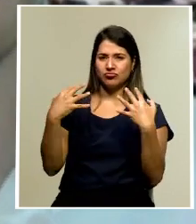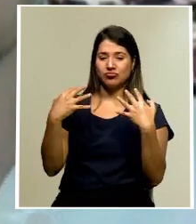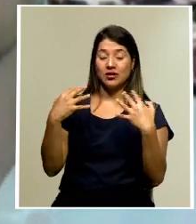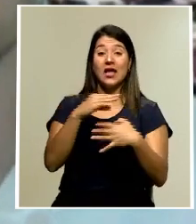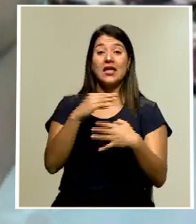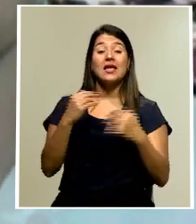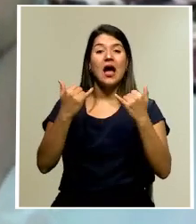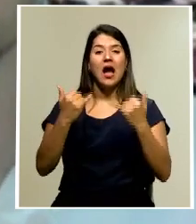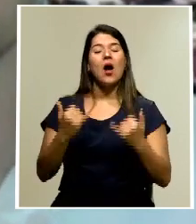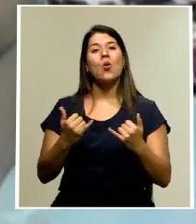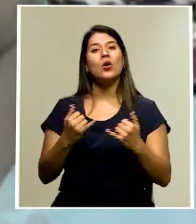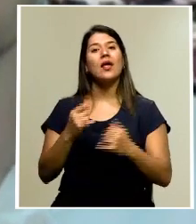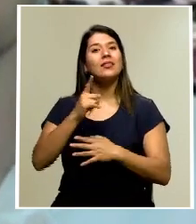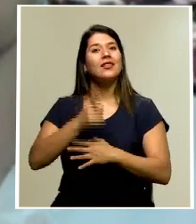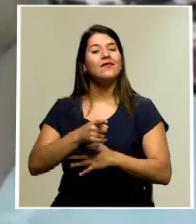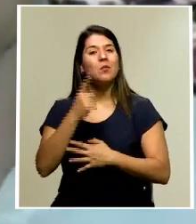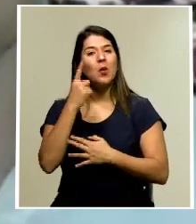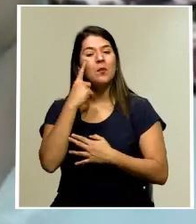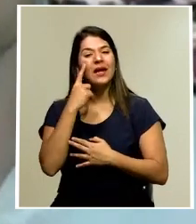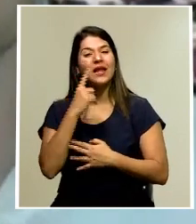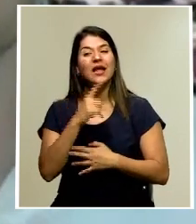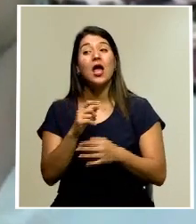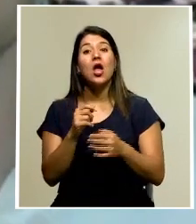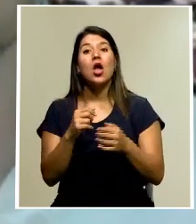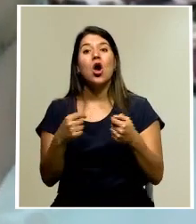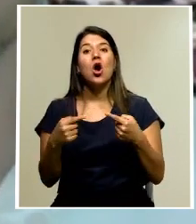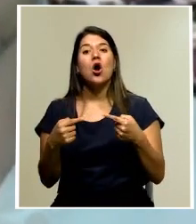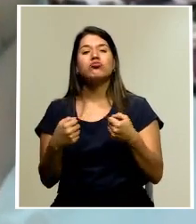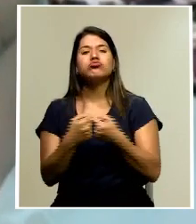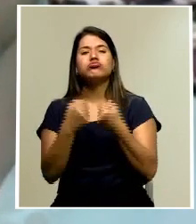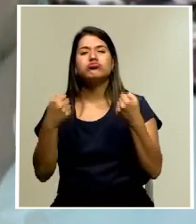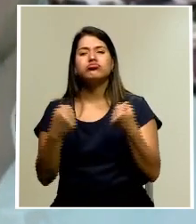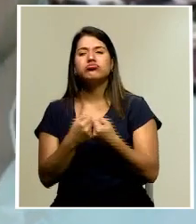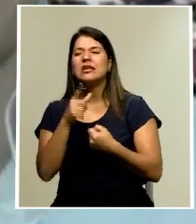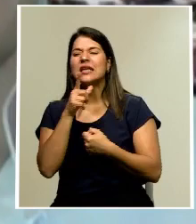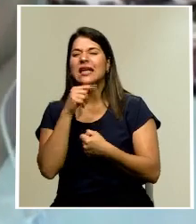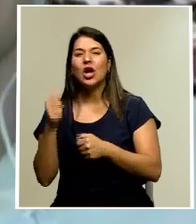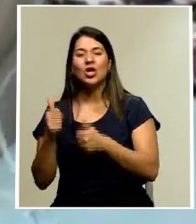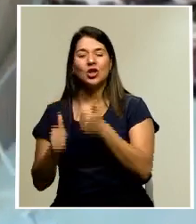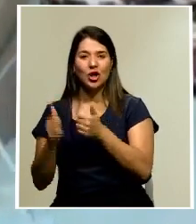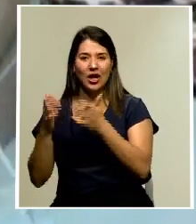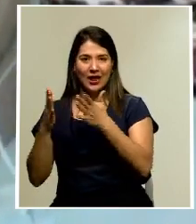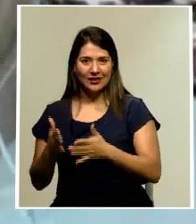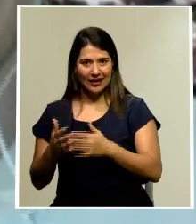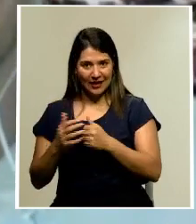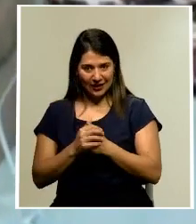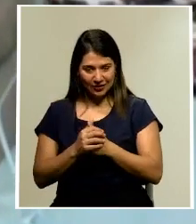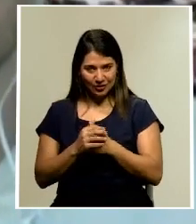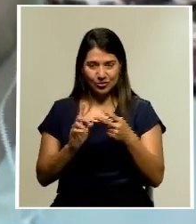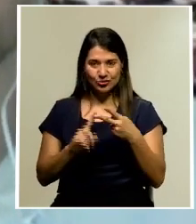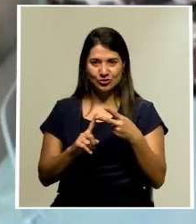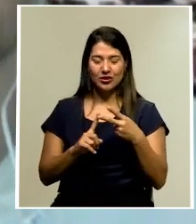y ahora hay que ver con quiénes tiene que medirse, en qué tipo